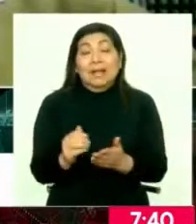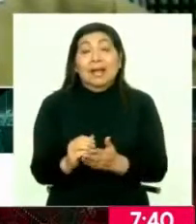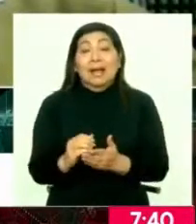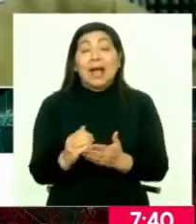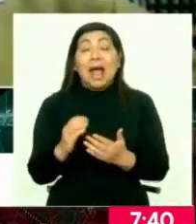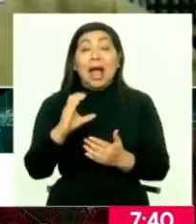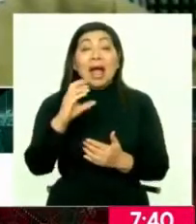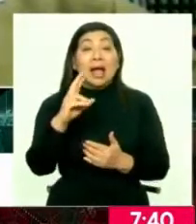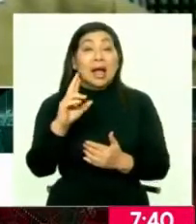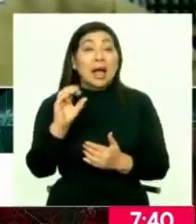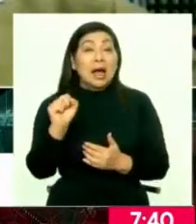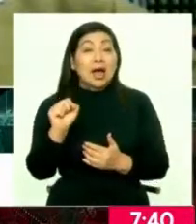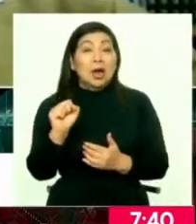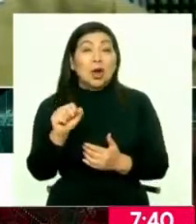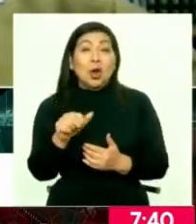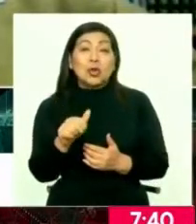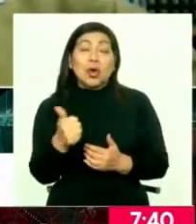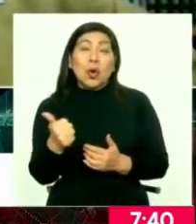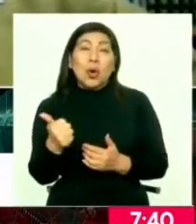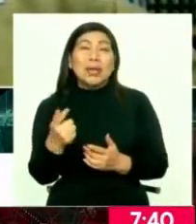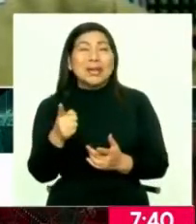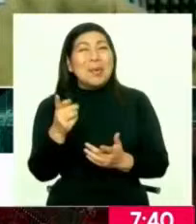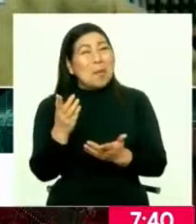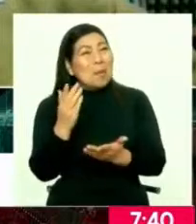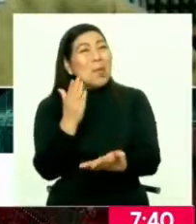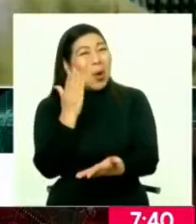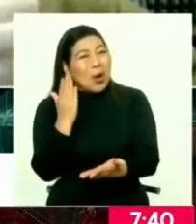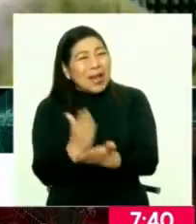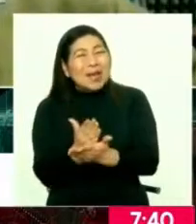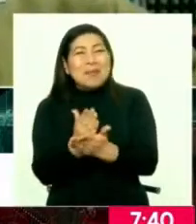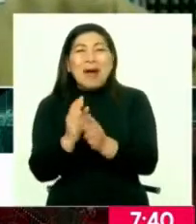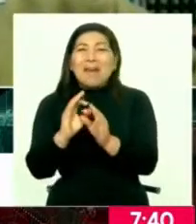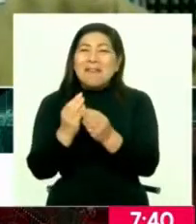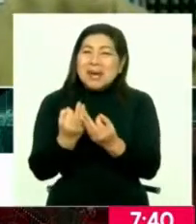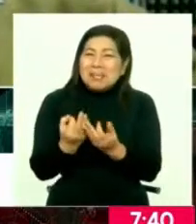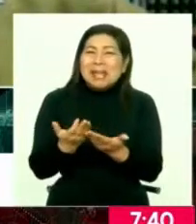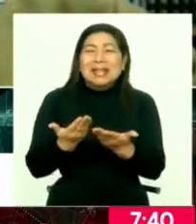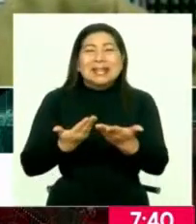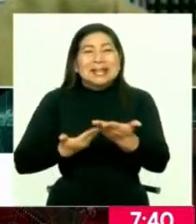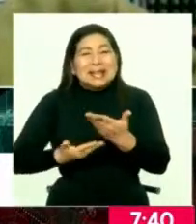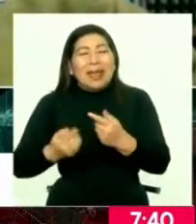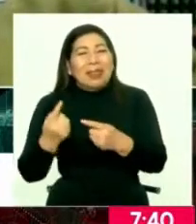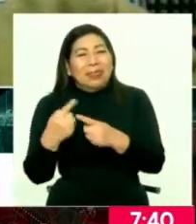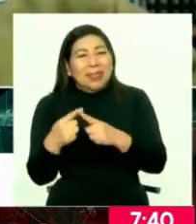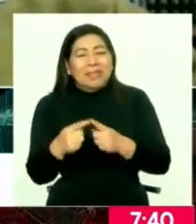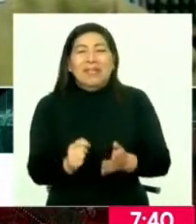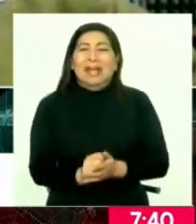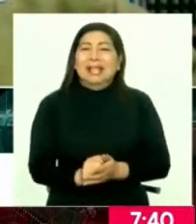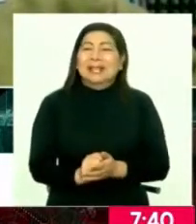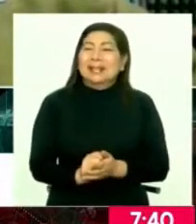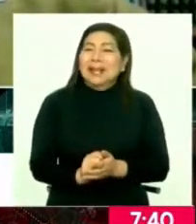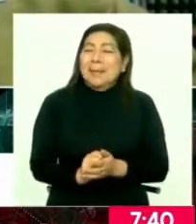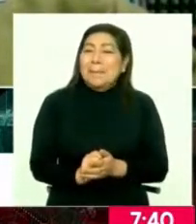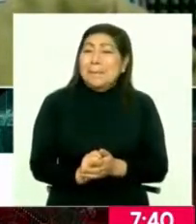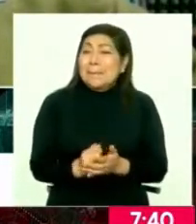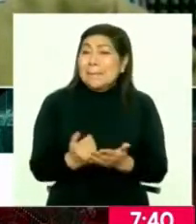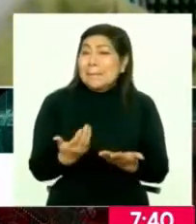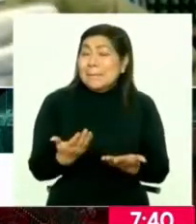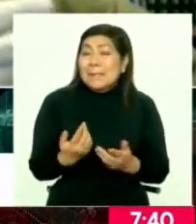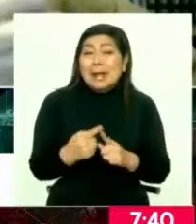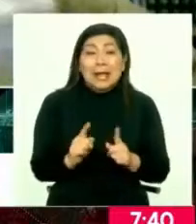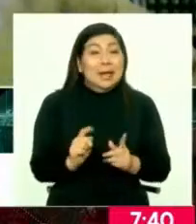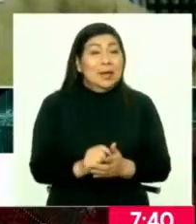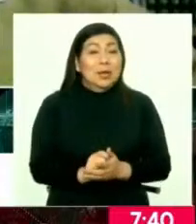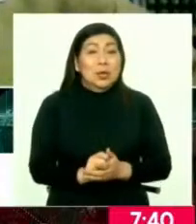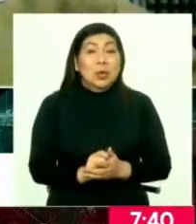Carlos ha estado metido en muchos escándalos personales, familiares, su divorcio y una serie de episodios similares,